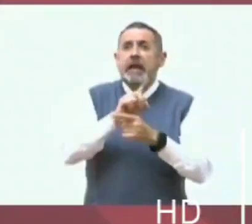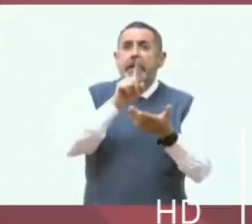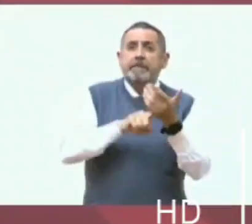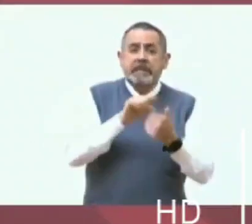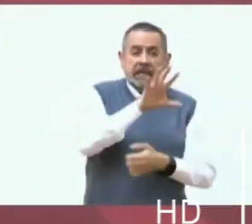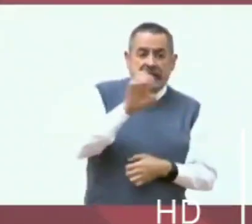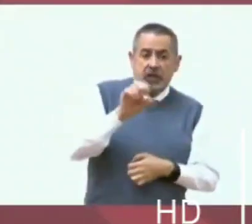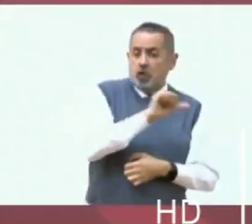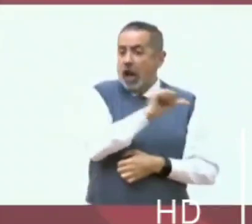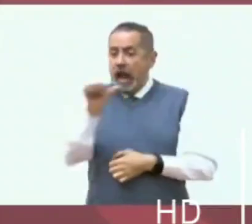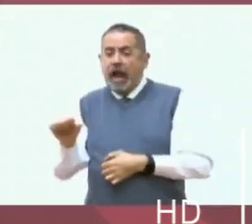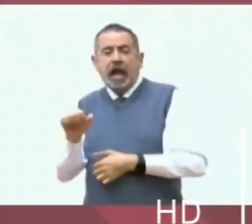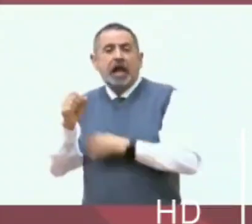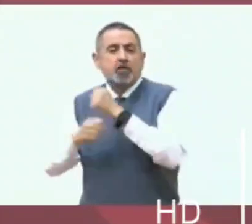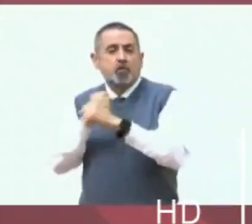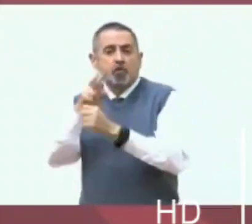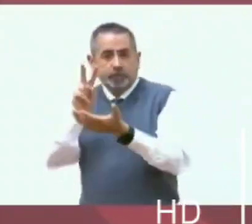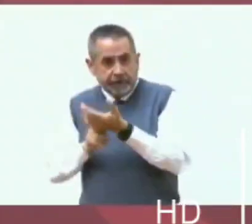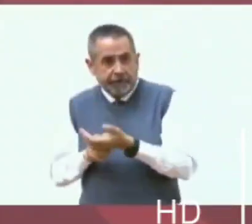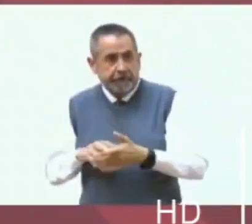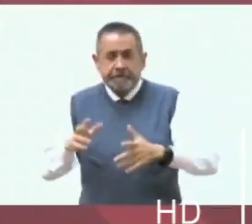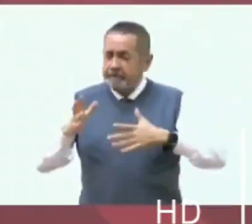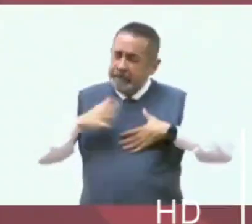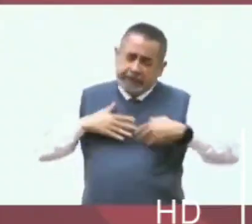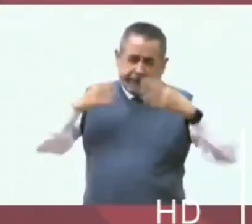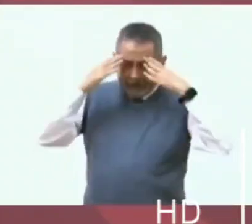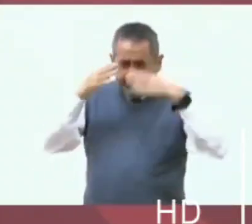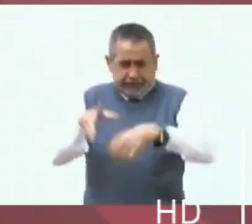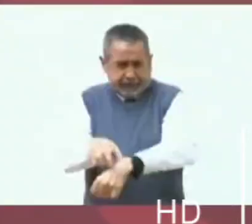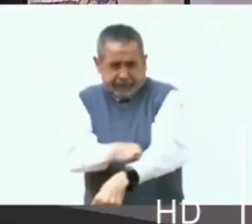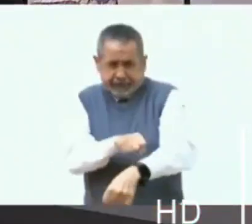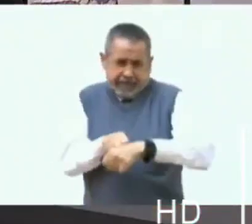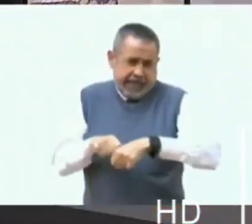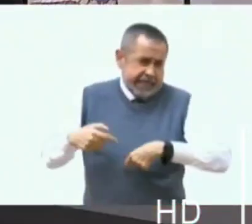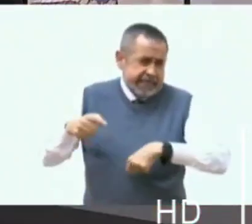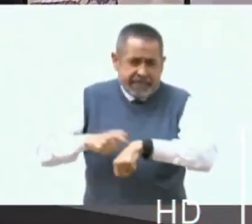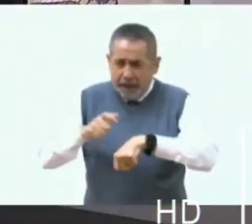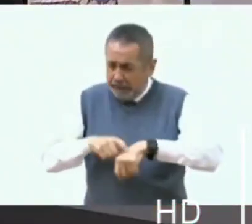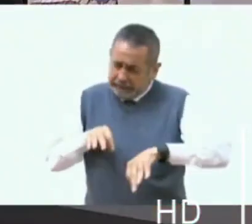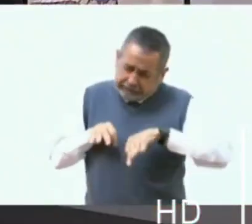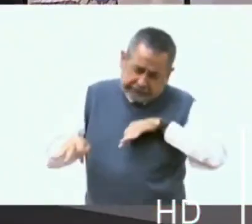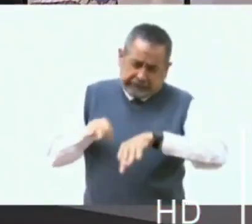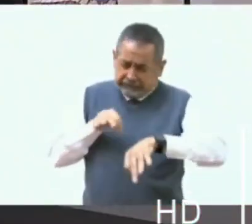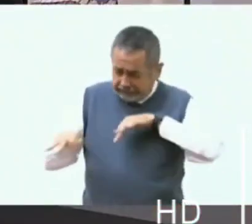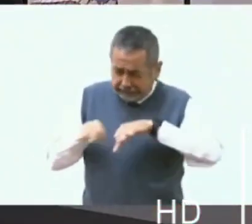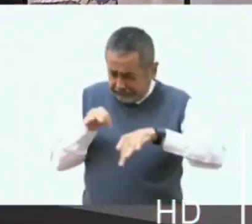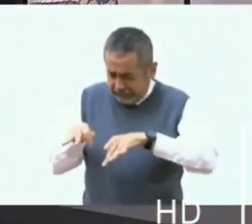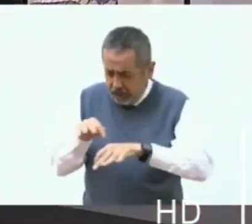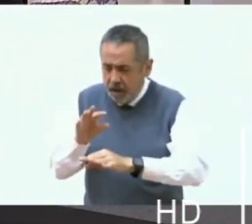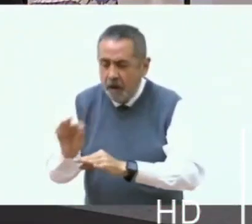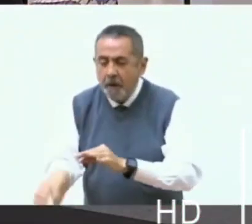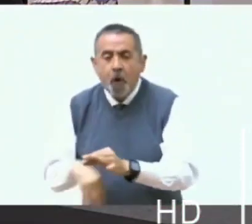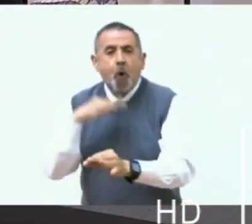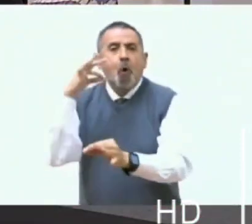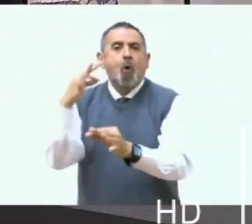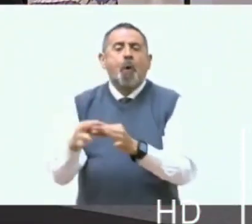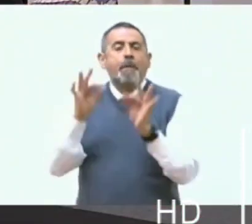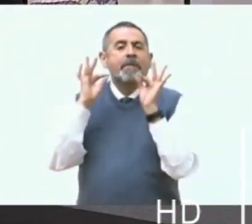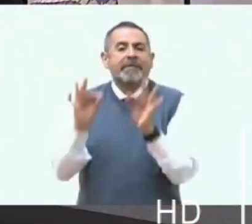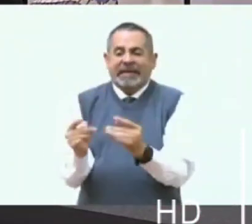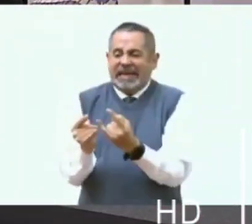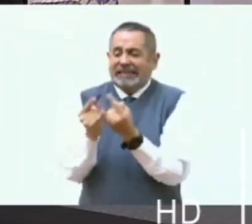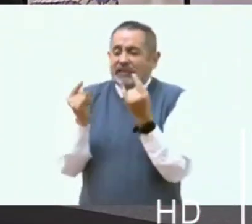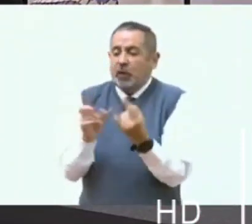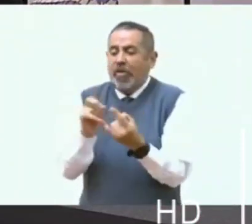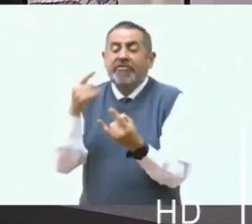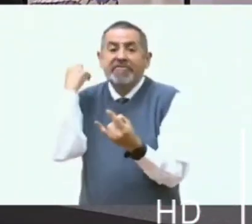hasta el XX. Tarea en la que volqué todos mis esfuerzos y tiempo, que concluí satisfactoriamente. Desde